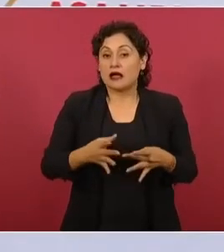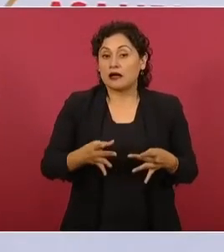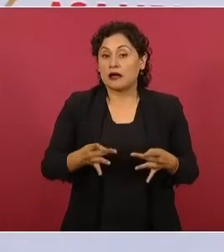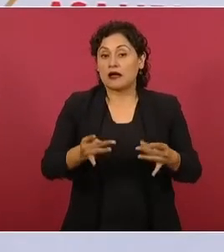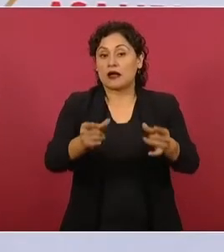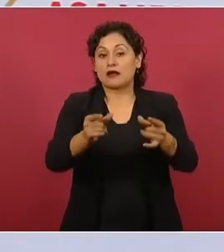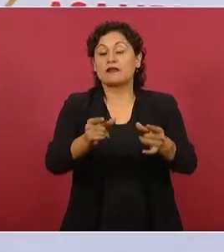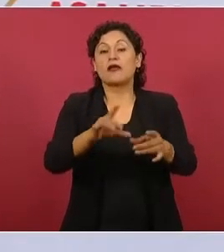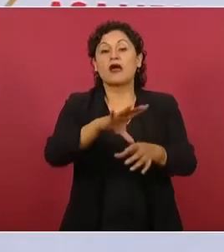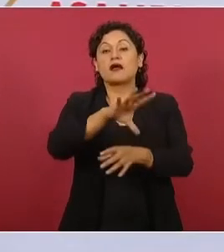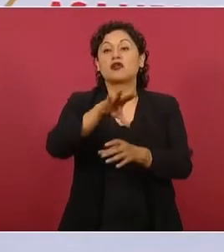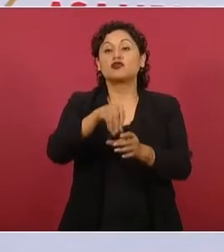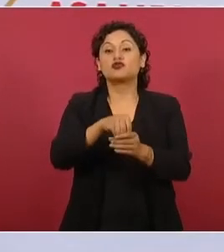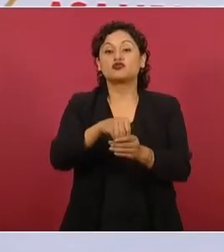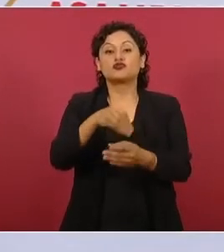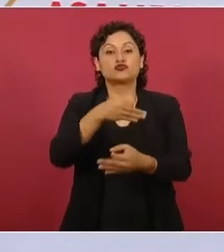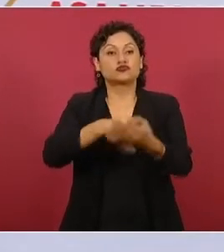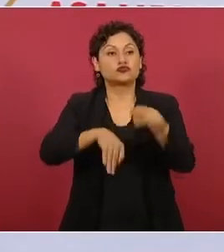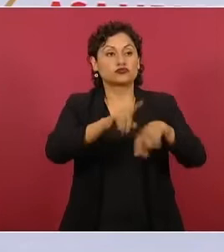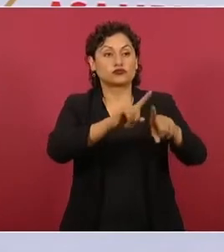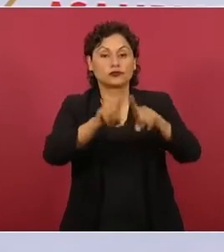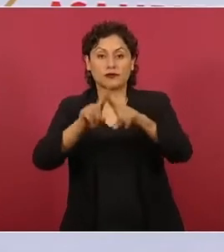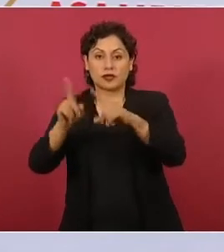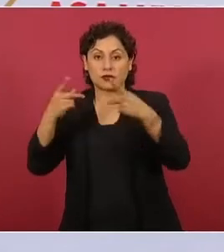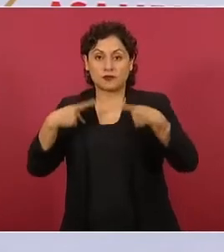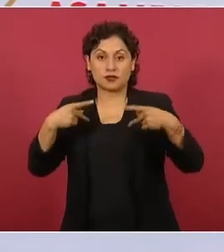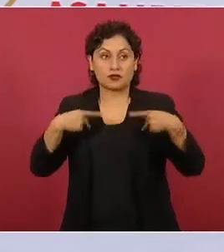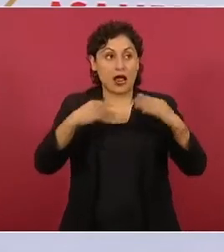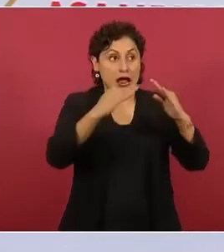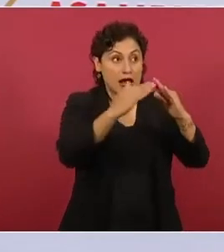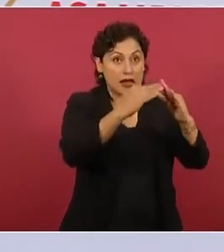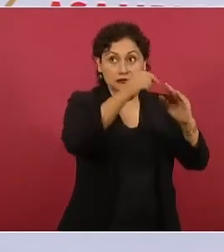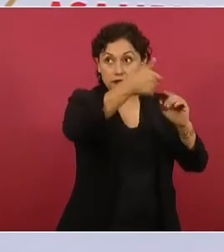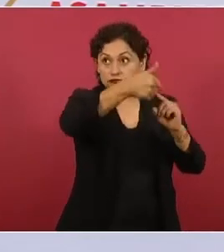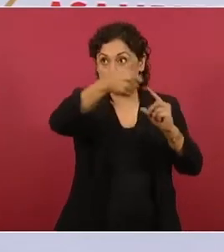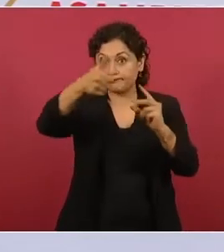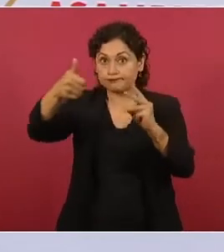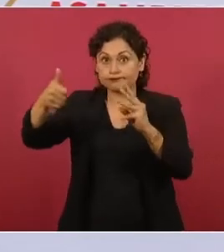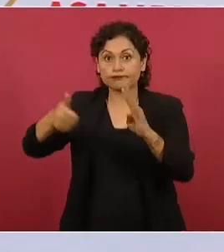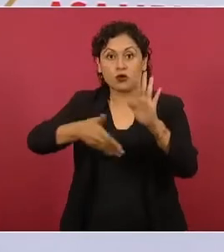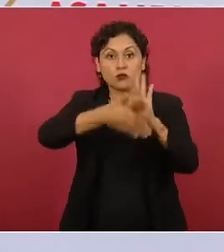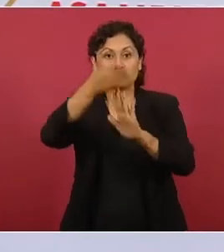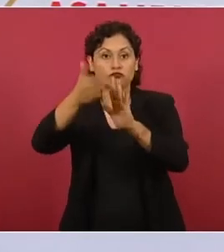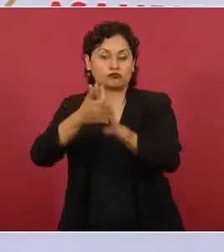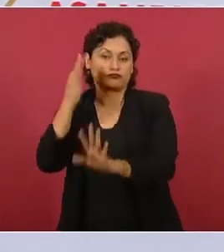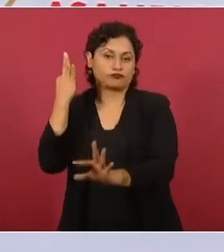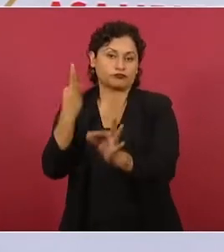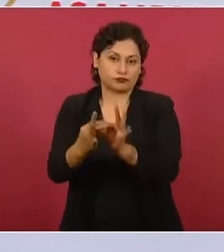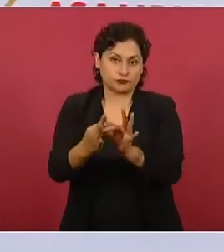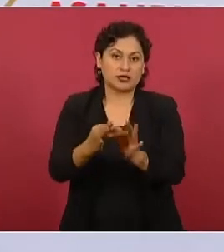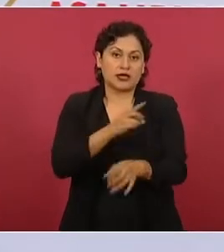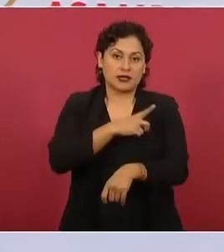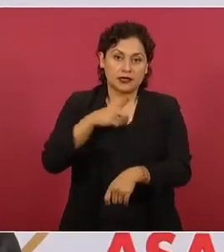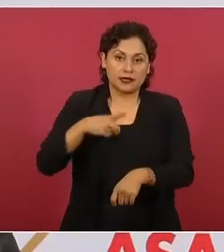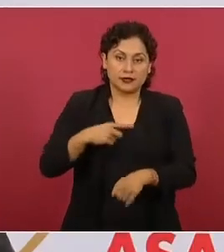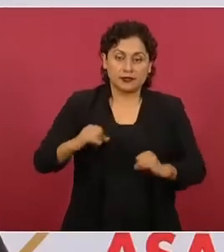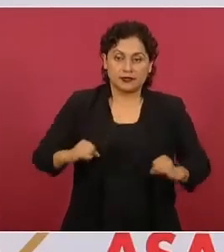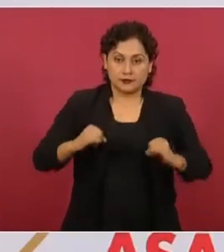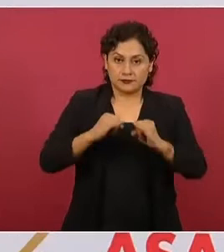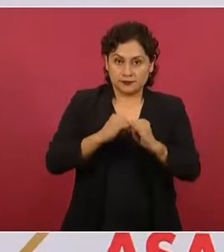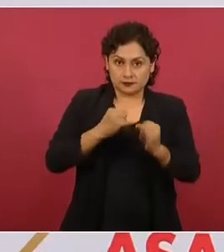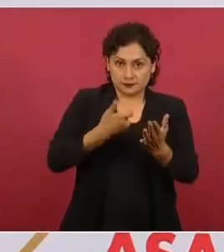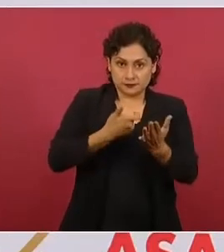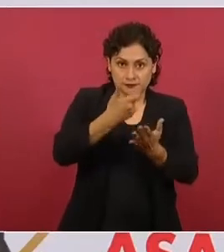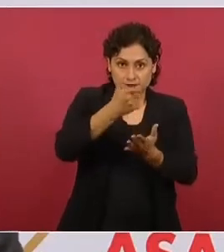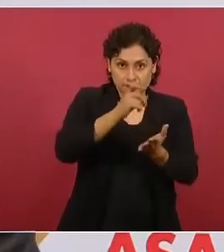y dignidad de las viviendas que serán habitadas por las familias obreras de México, financiadas por el Instituto. Coincidimos